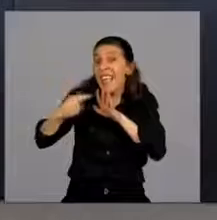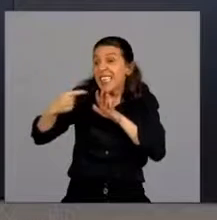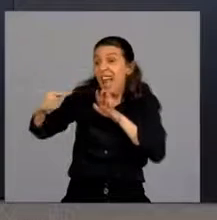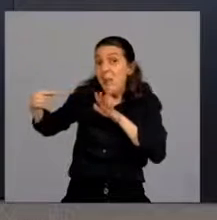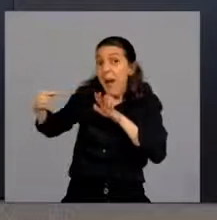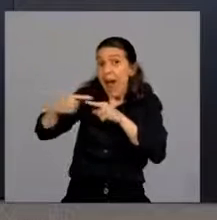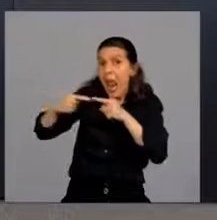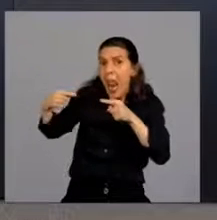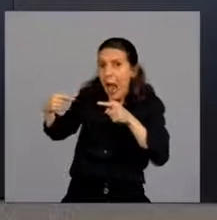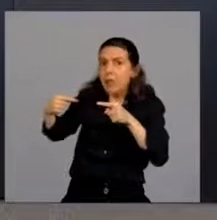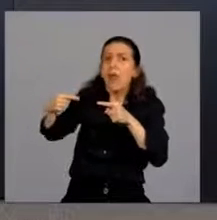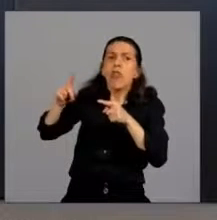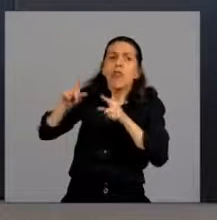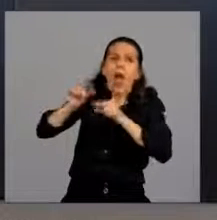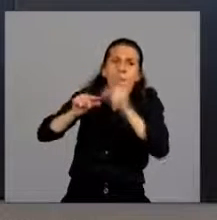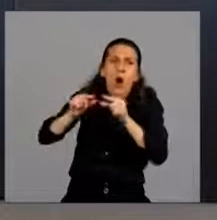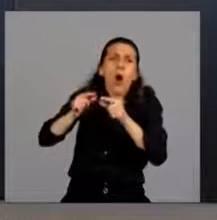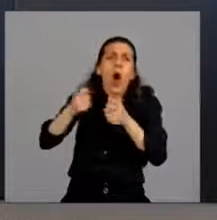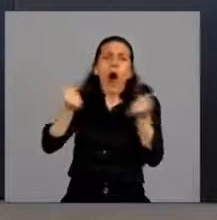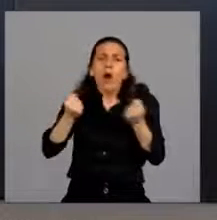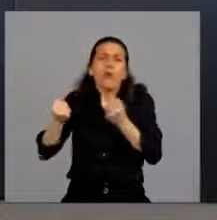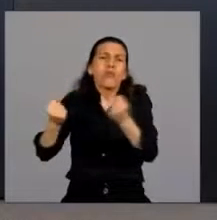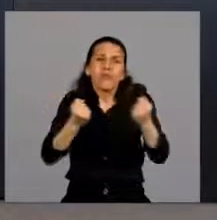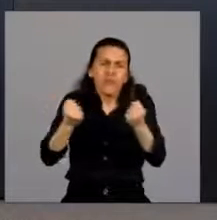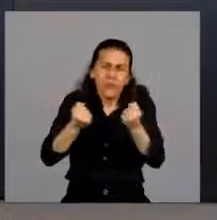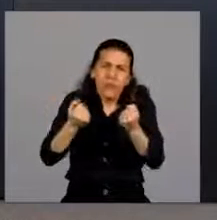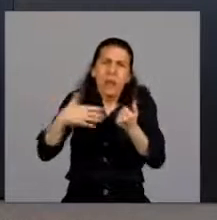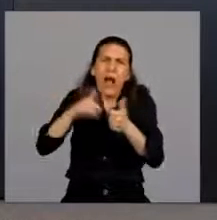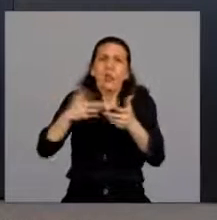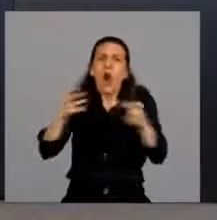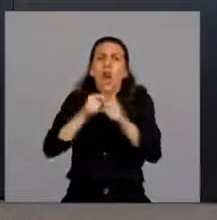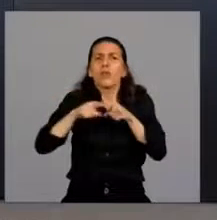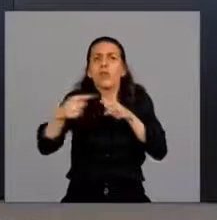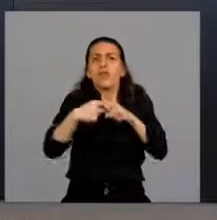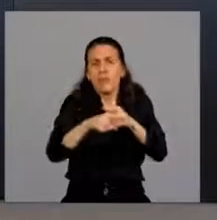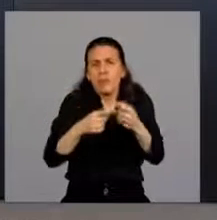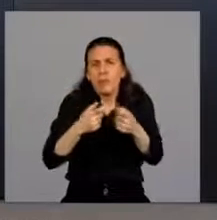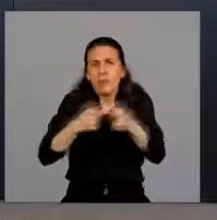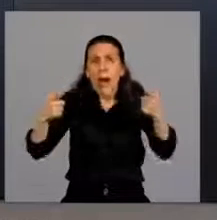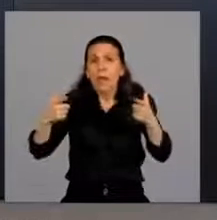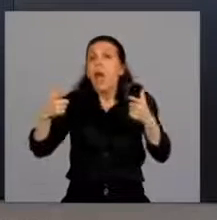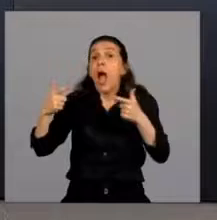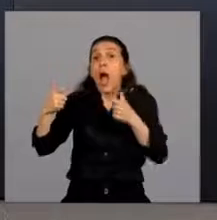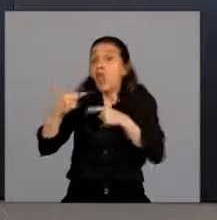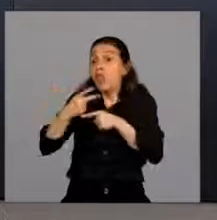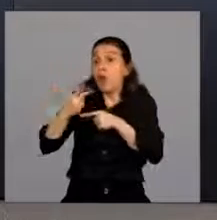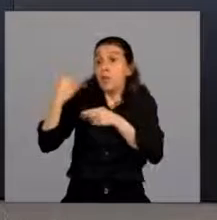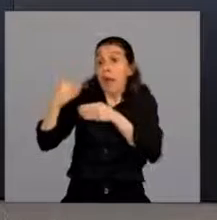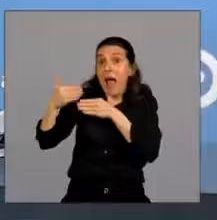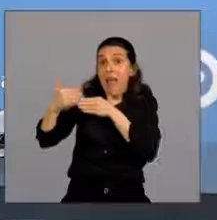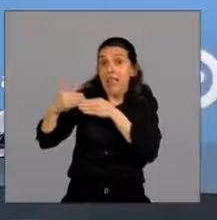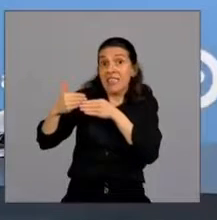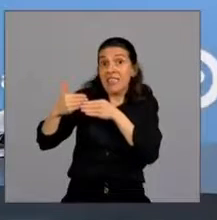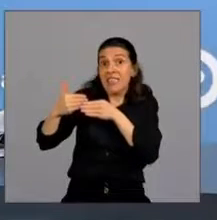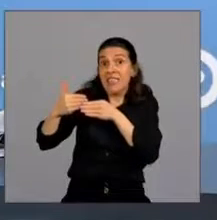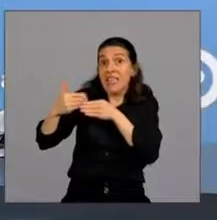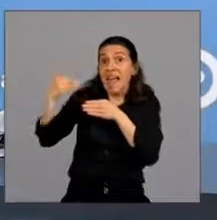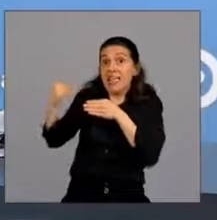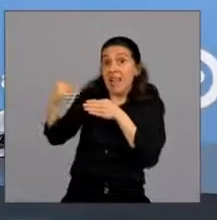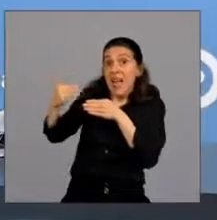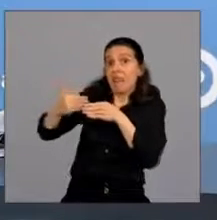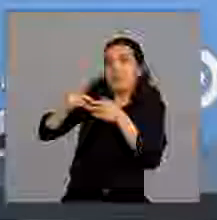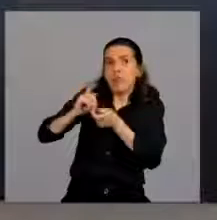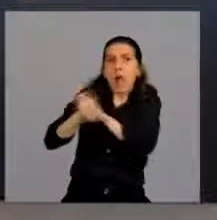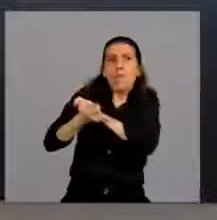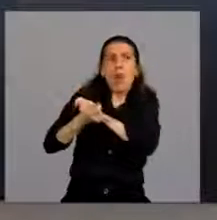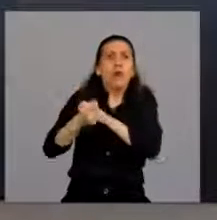movilidad de todo, ¿no? Automóviles, trenes, subtes, colectivos. Desde hace 2 semanas logramos quebrar esa tendencia. Ahí trabajamos mucho con el